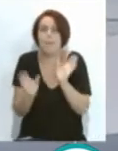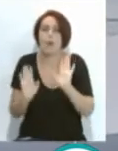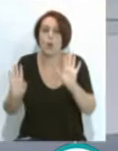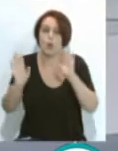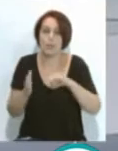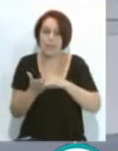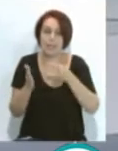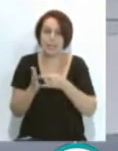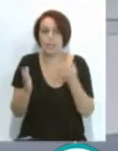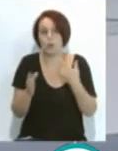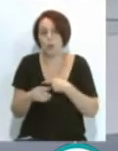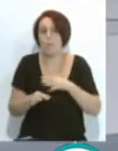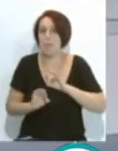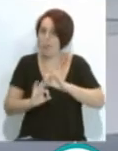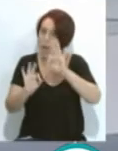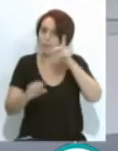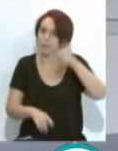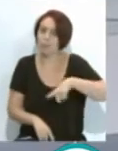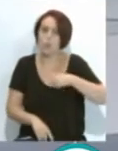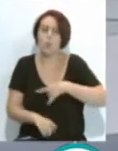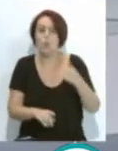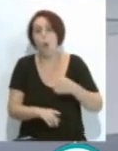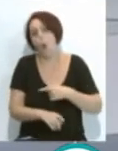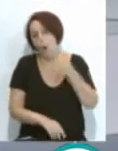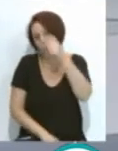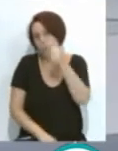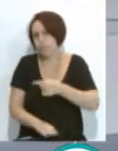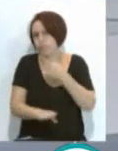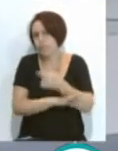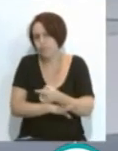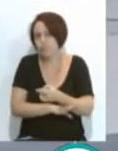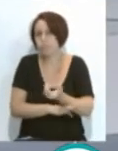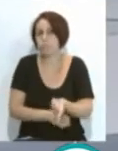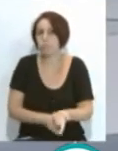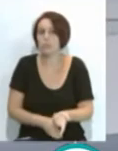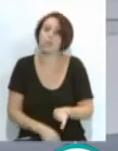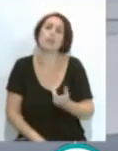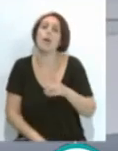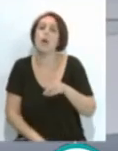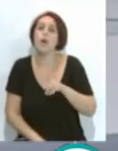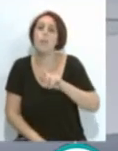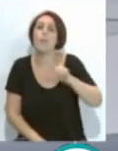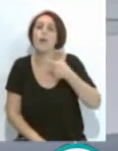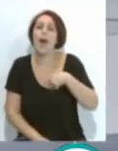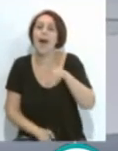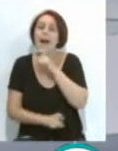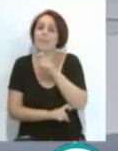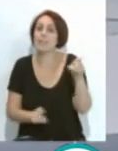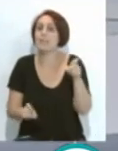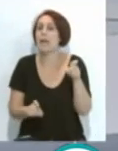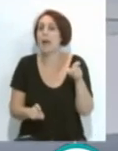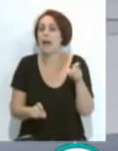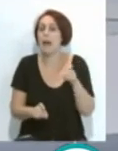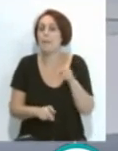un técnico también que es especial, un hombre muy exigente, y entonces los primeros en avisar a los